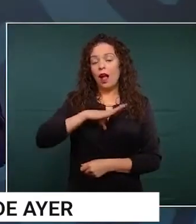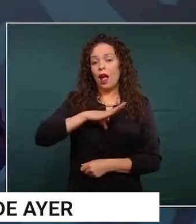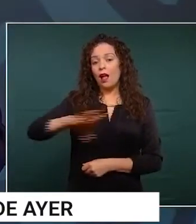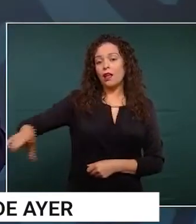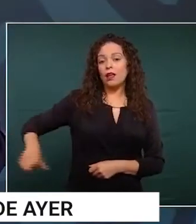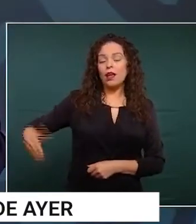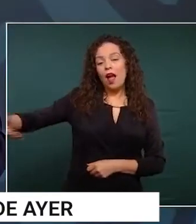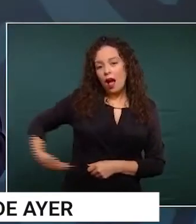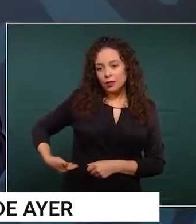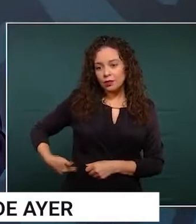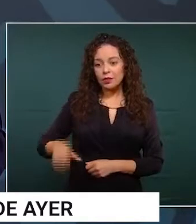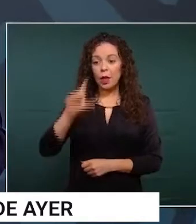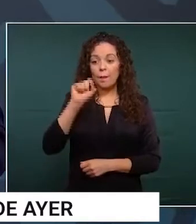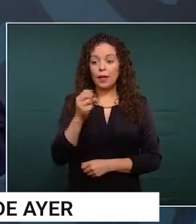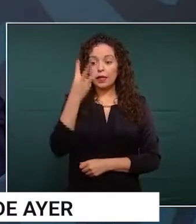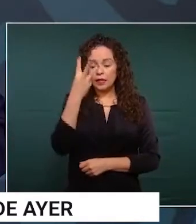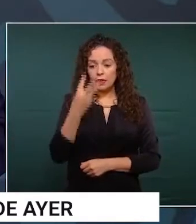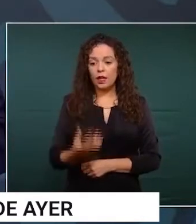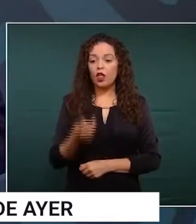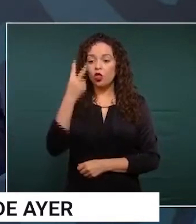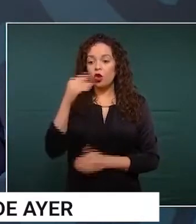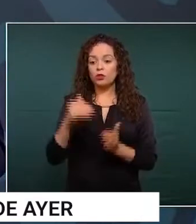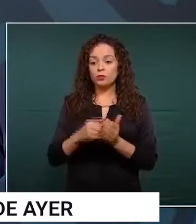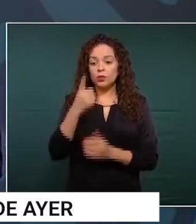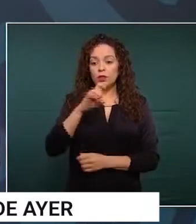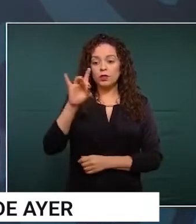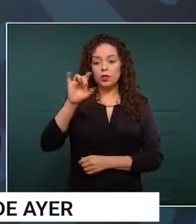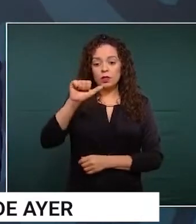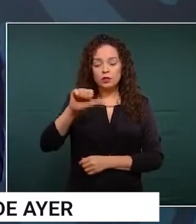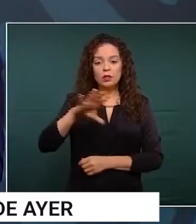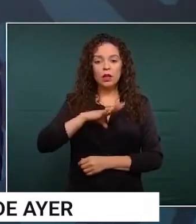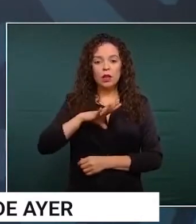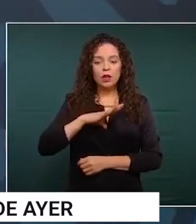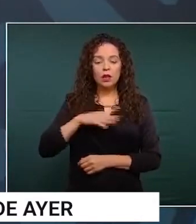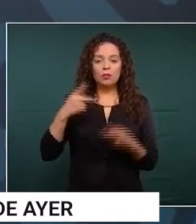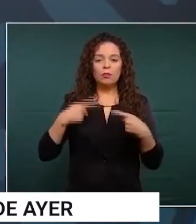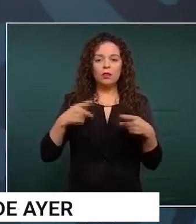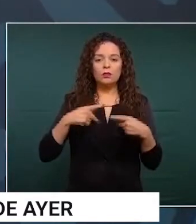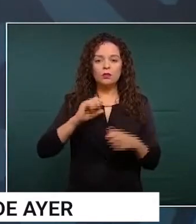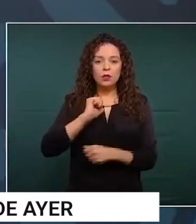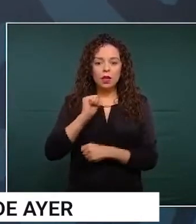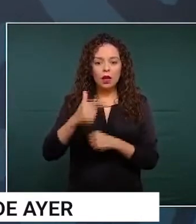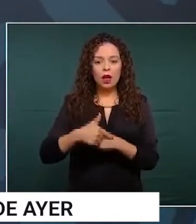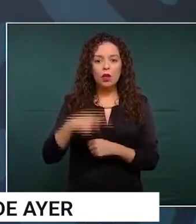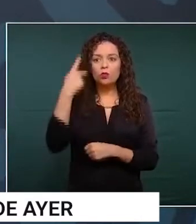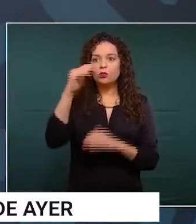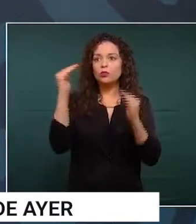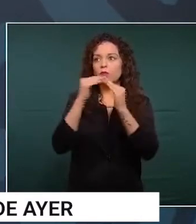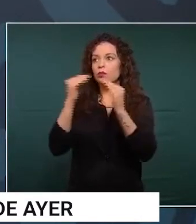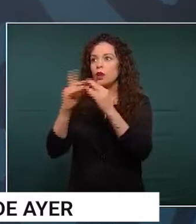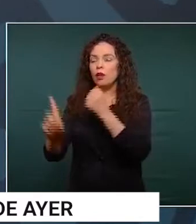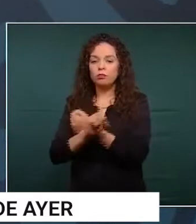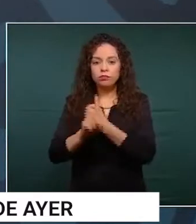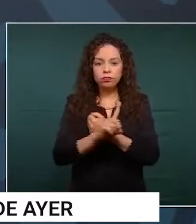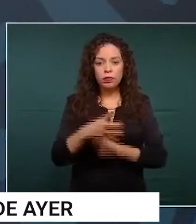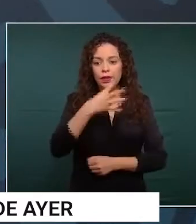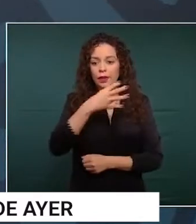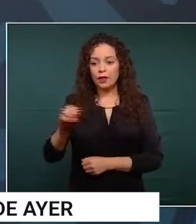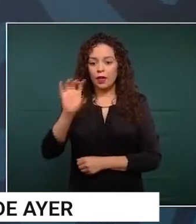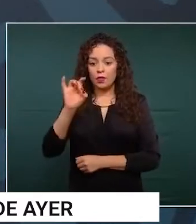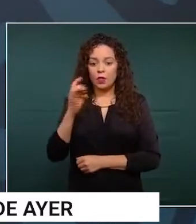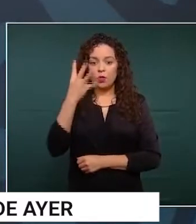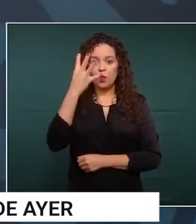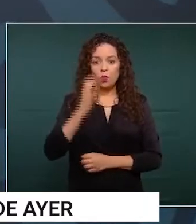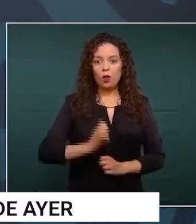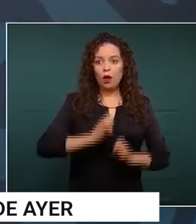23, 2.136 personas que han tenido alguna afectación en sus inmuebles, 534 viviendas